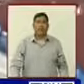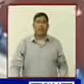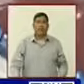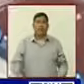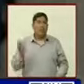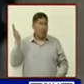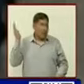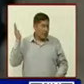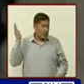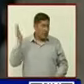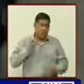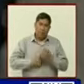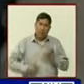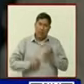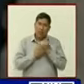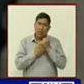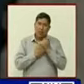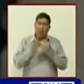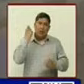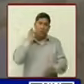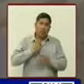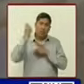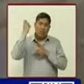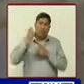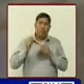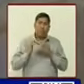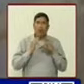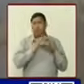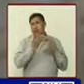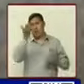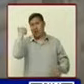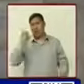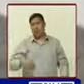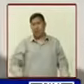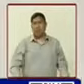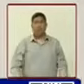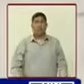Este elemento, en vez de coadyuvar, era un perjuicio para la ciudad.